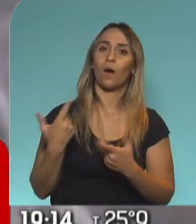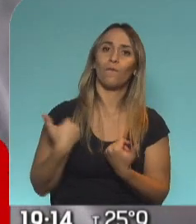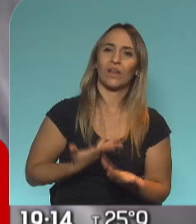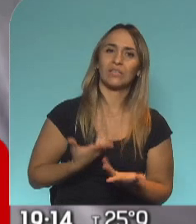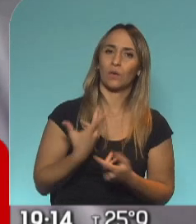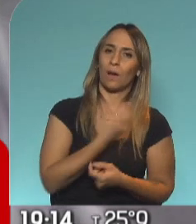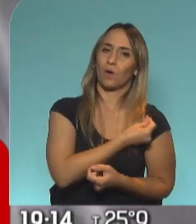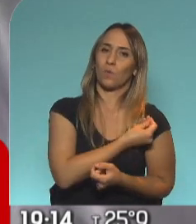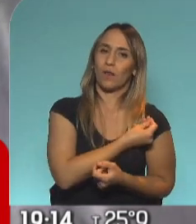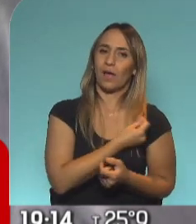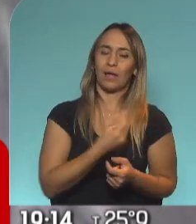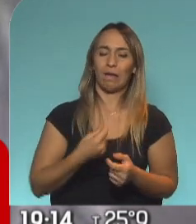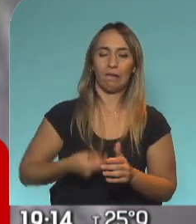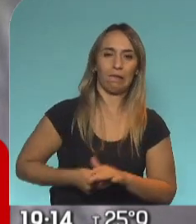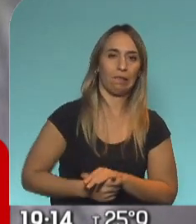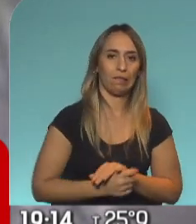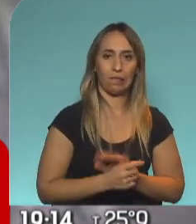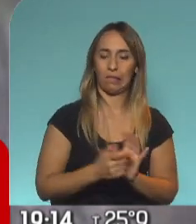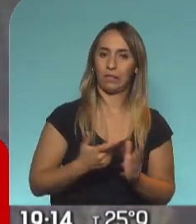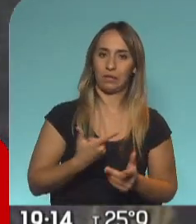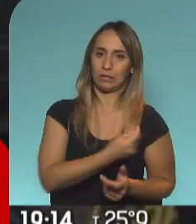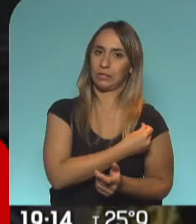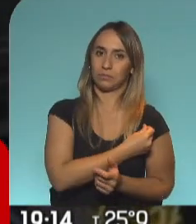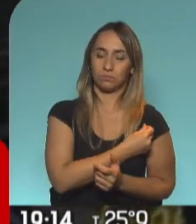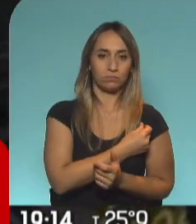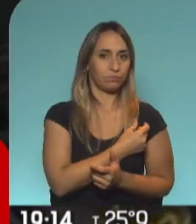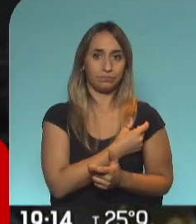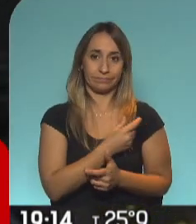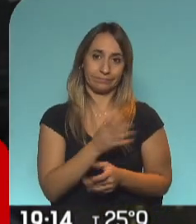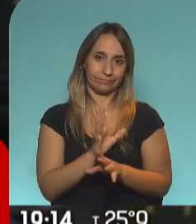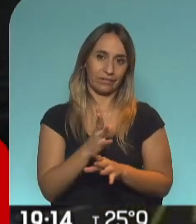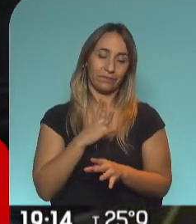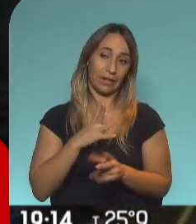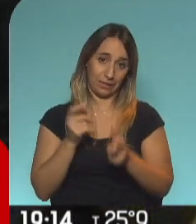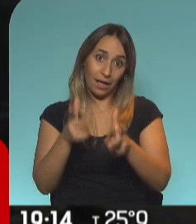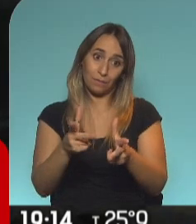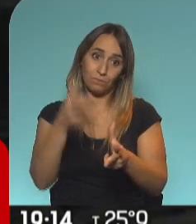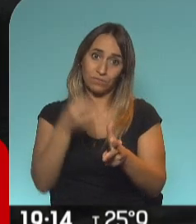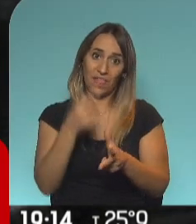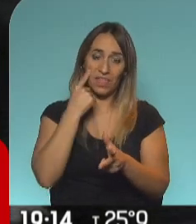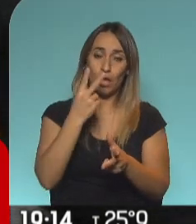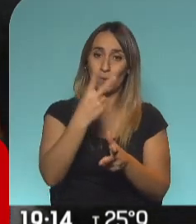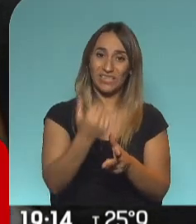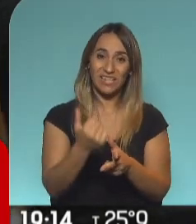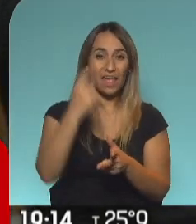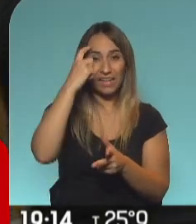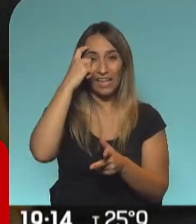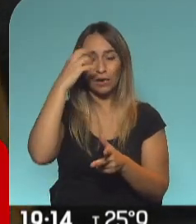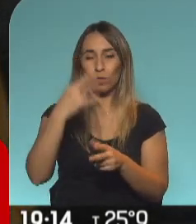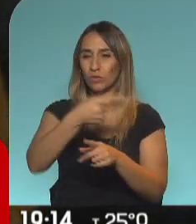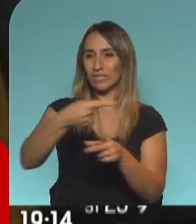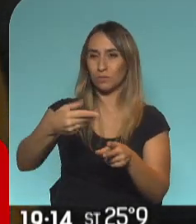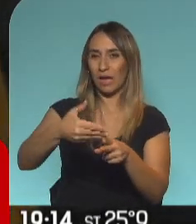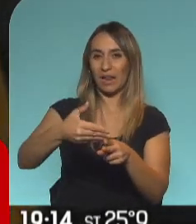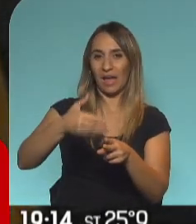Bueno, se había comido esta parte, que podemos ver ahora con el gobernador Axel Kicillof. Esto es el 26 de enero, o sea, una semana antes más o menos